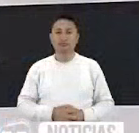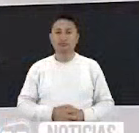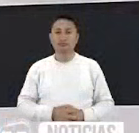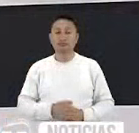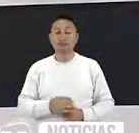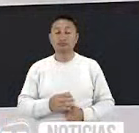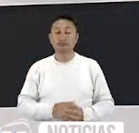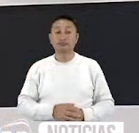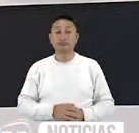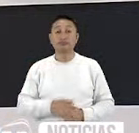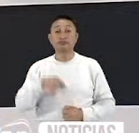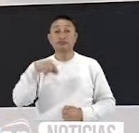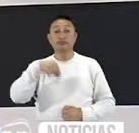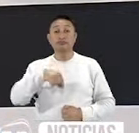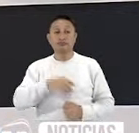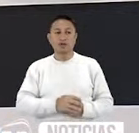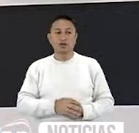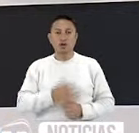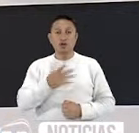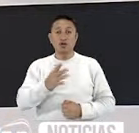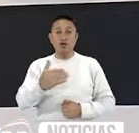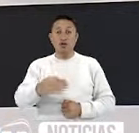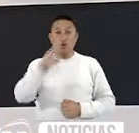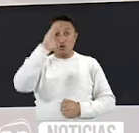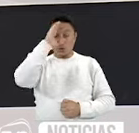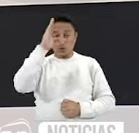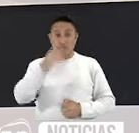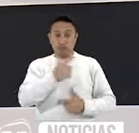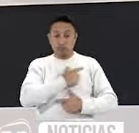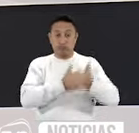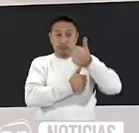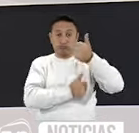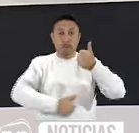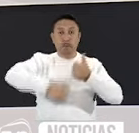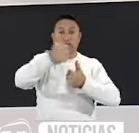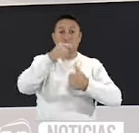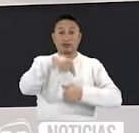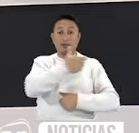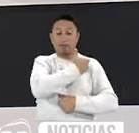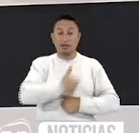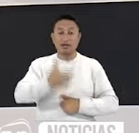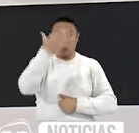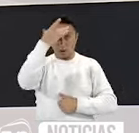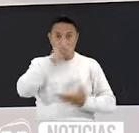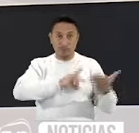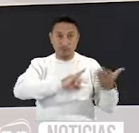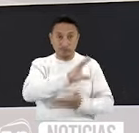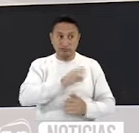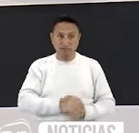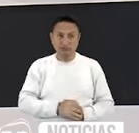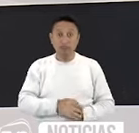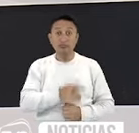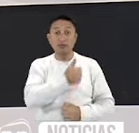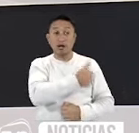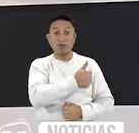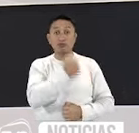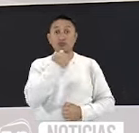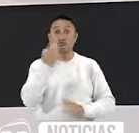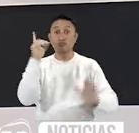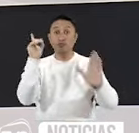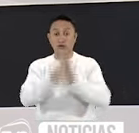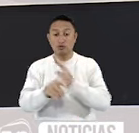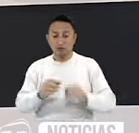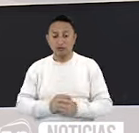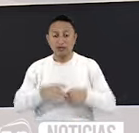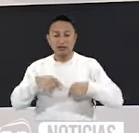A través de un golpe de Estado se habría pretendido sacar del poder al presidente Noboa. Así lo denunció él mismo en un evento